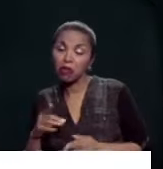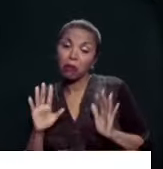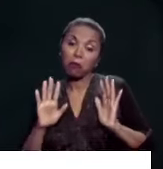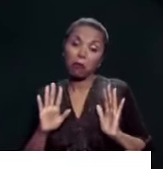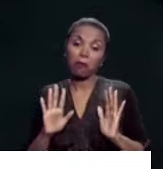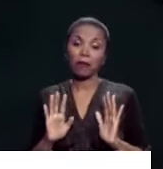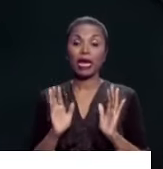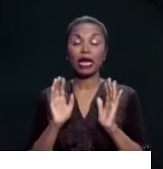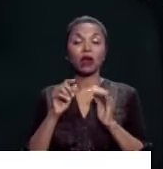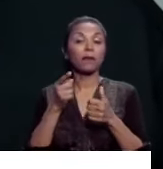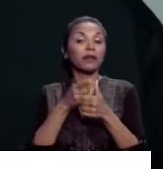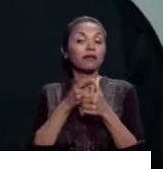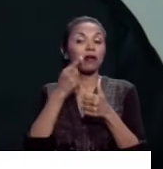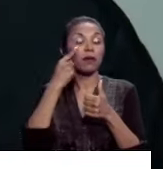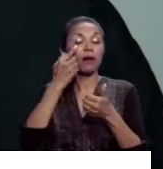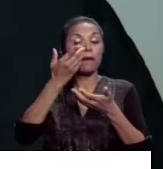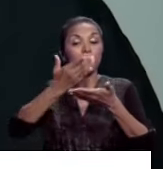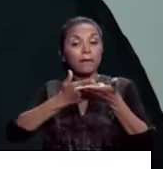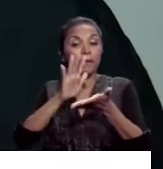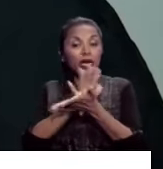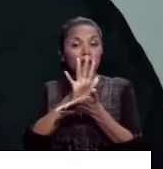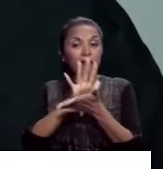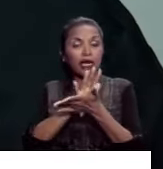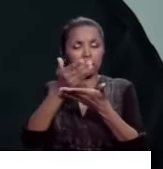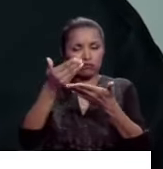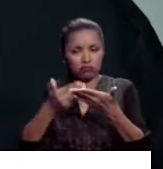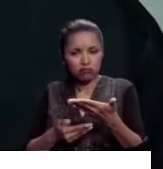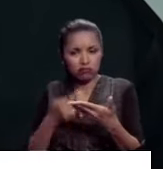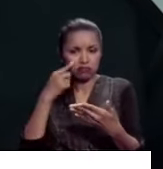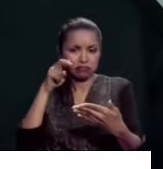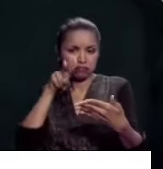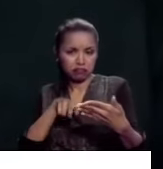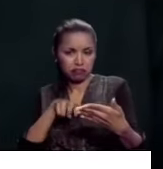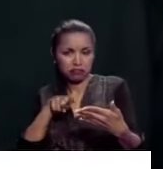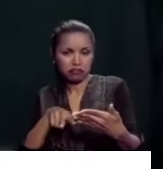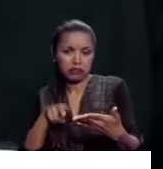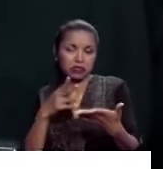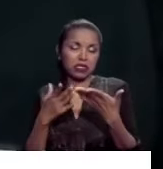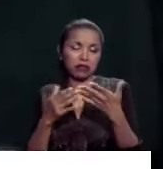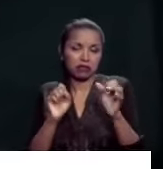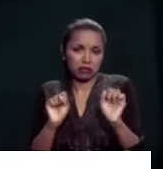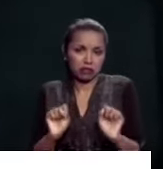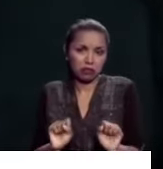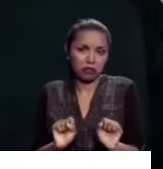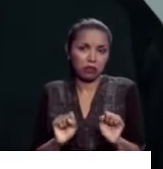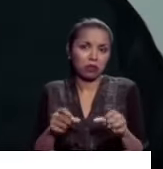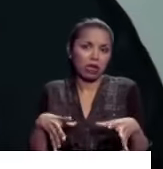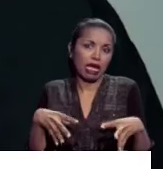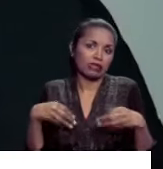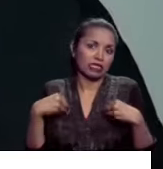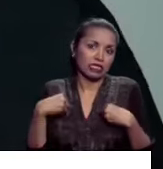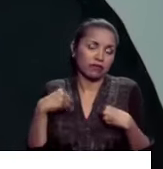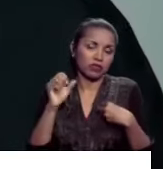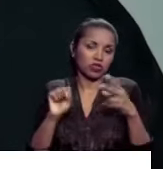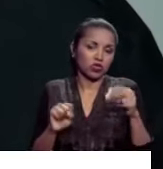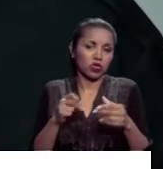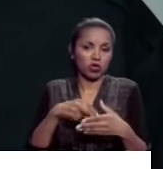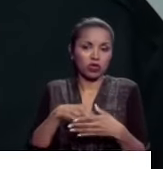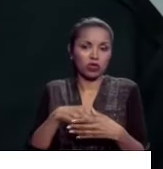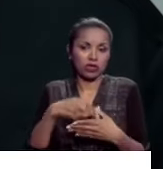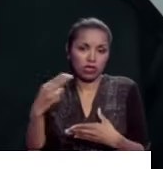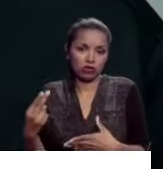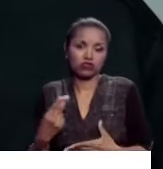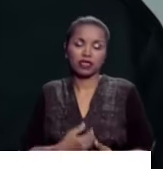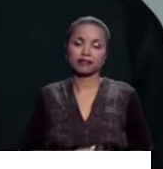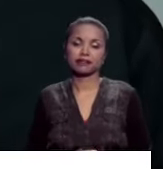si llega a la comisión lo atenderemos con la urgencia que se lo amerita en el tiempo oportuno, como lo hemos hecho con todos los